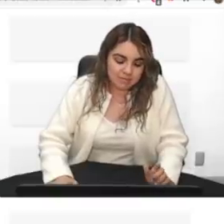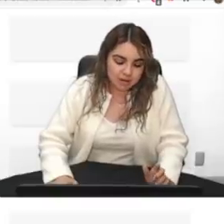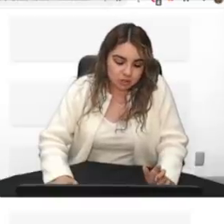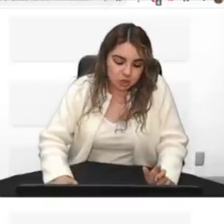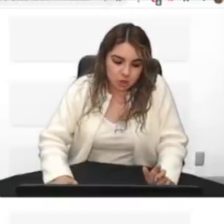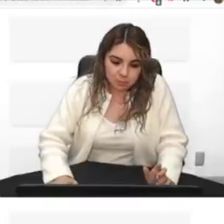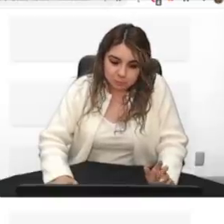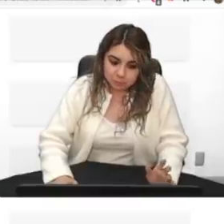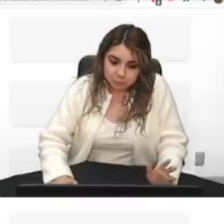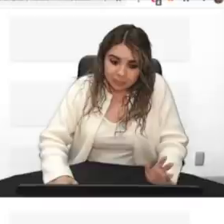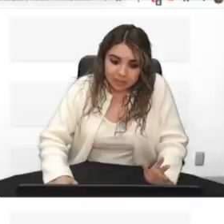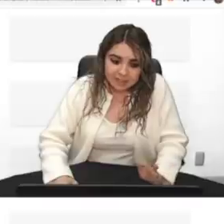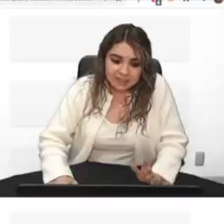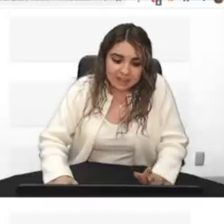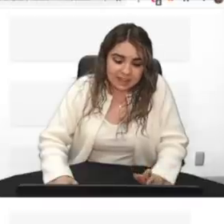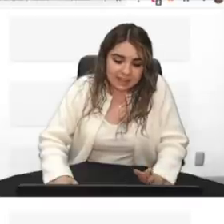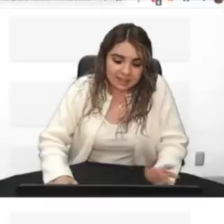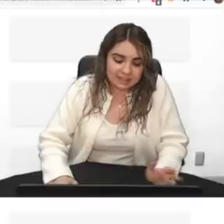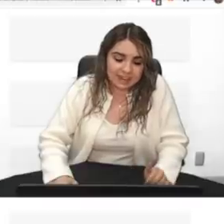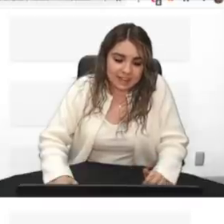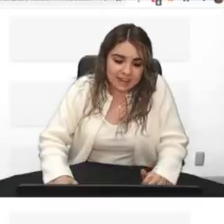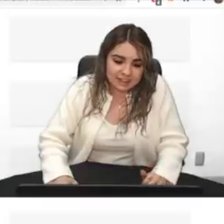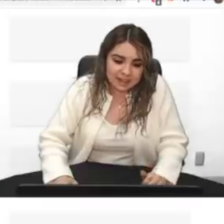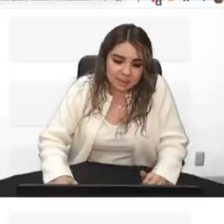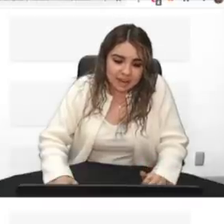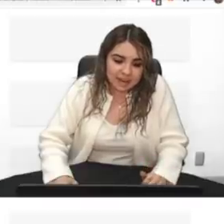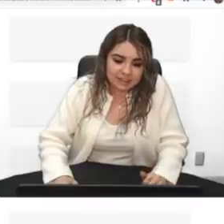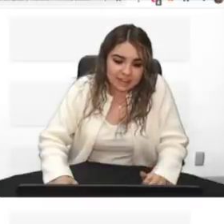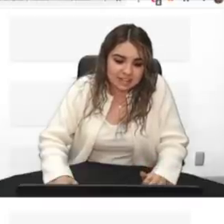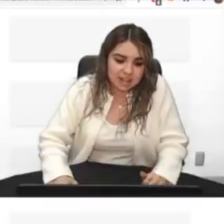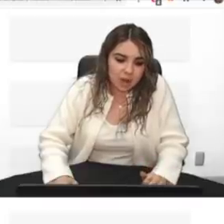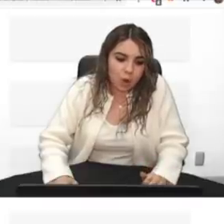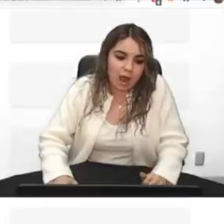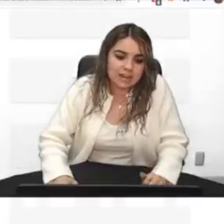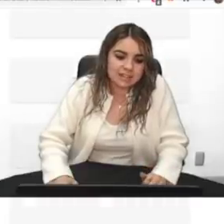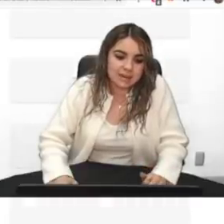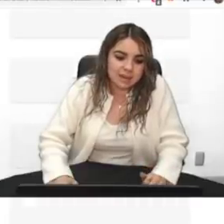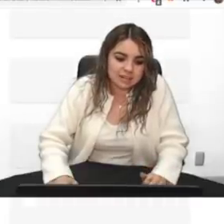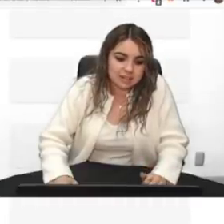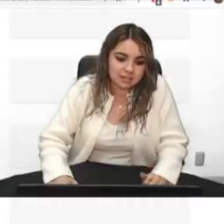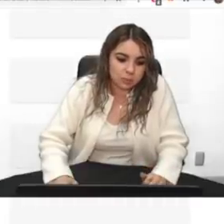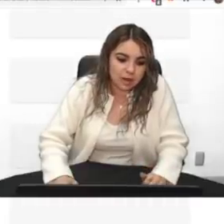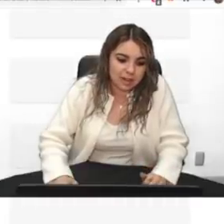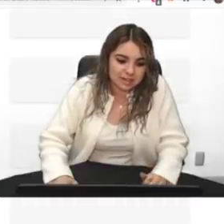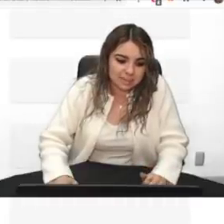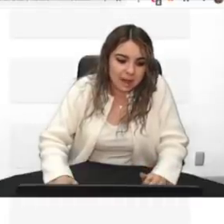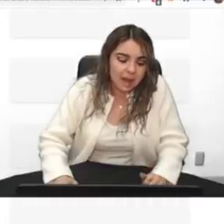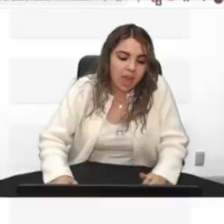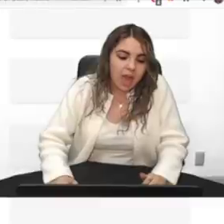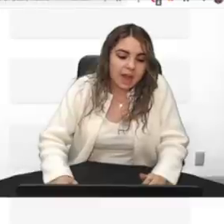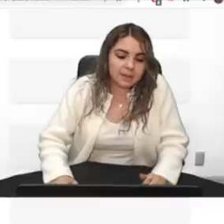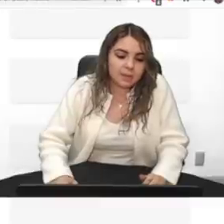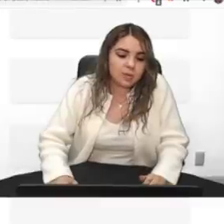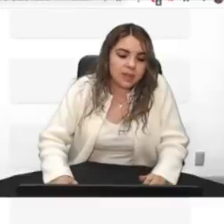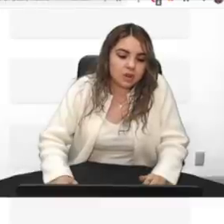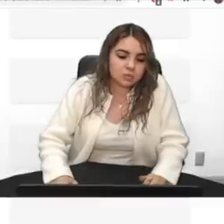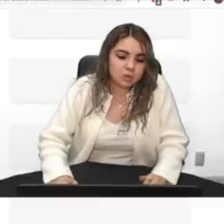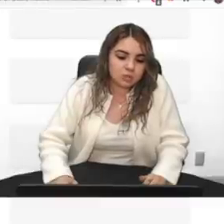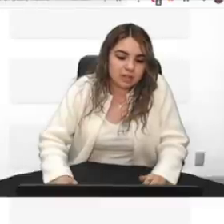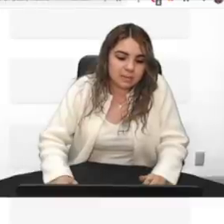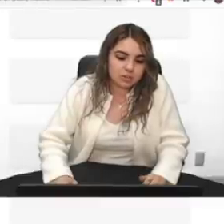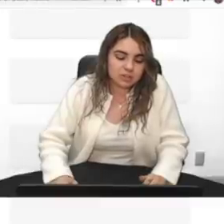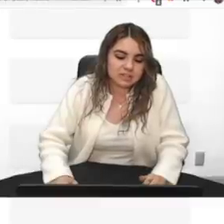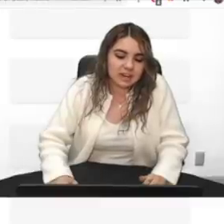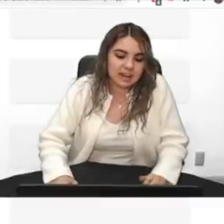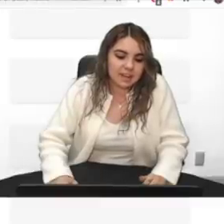la inversión extranjera directa en América Latina, señaló Alicia Bárcena, titular de la CEPAL. A nivel mundial, los